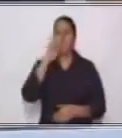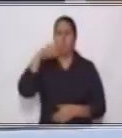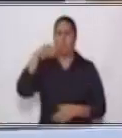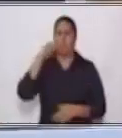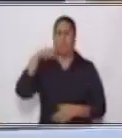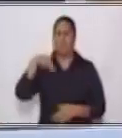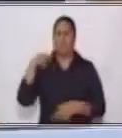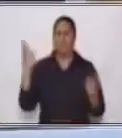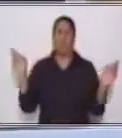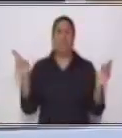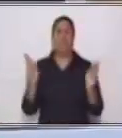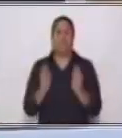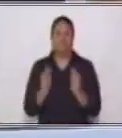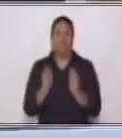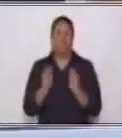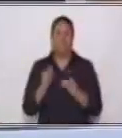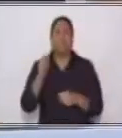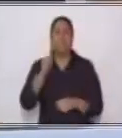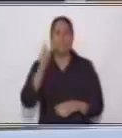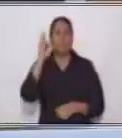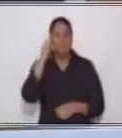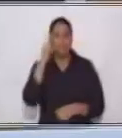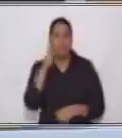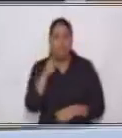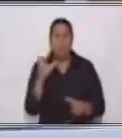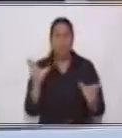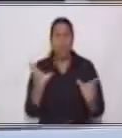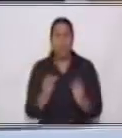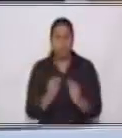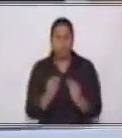¿Qué características establecimos acerca del resumen?